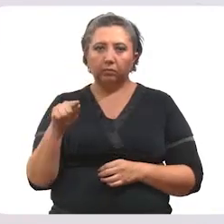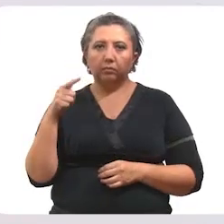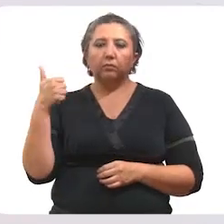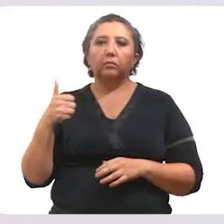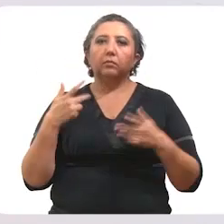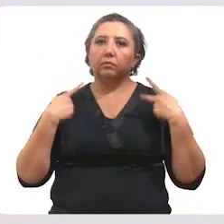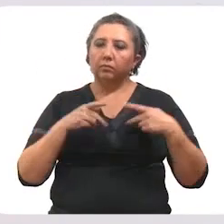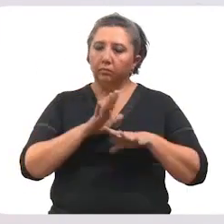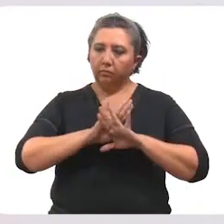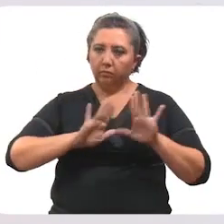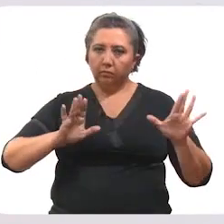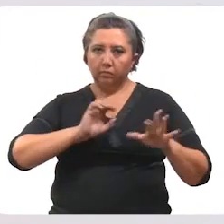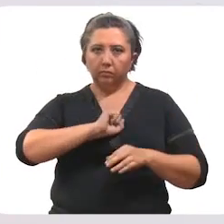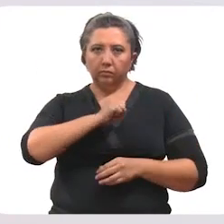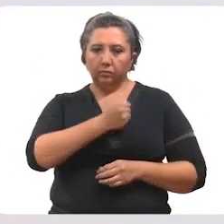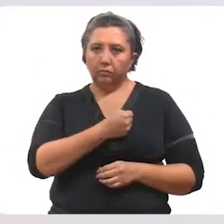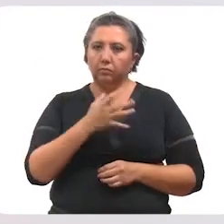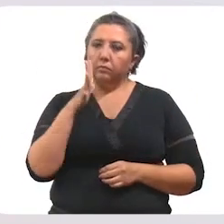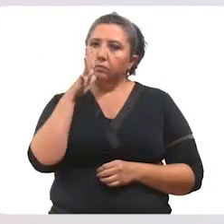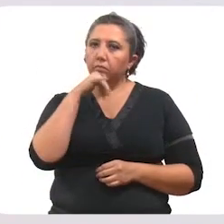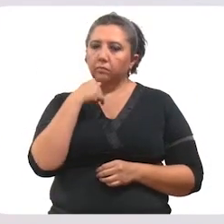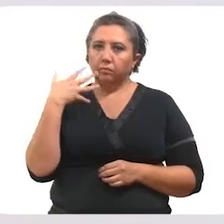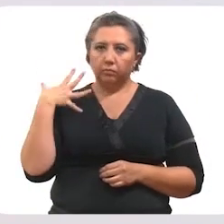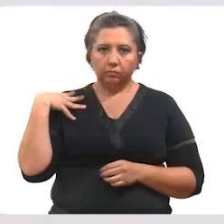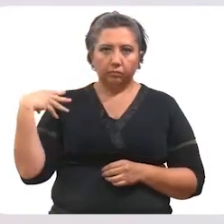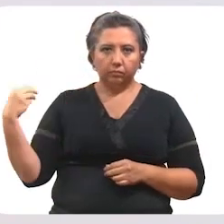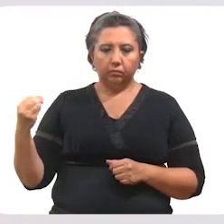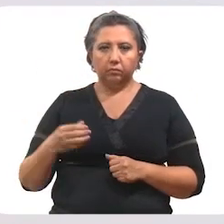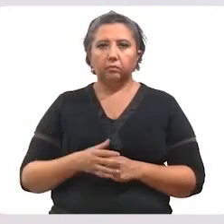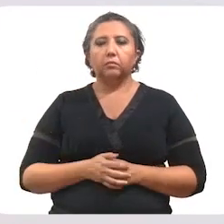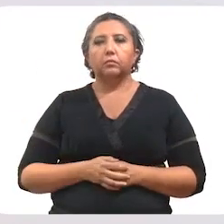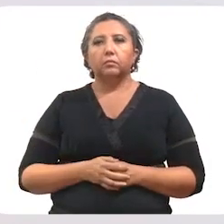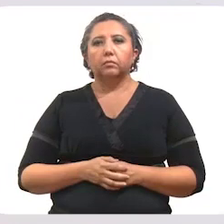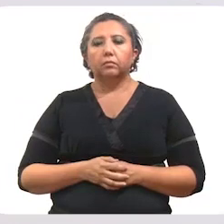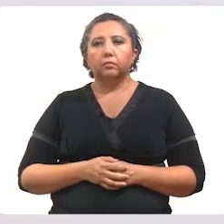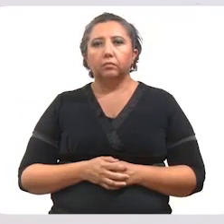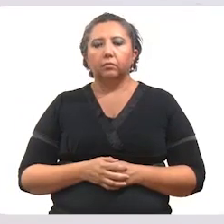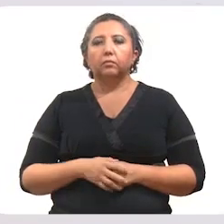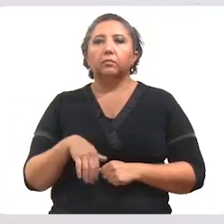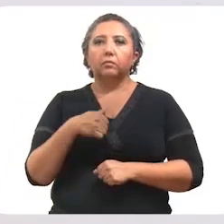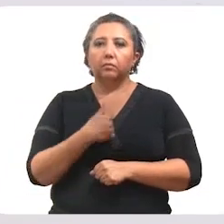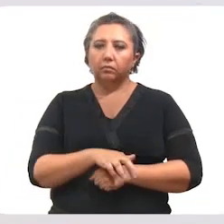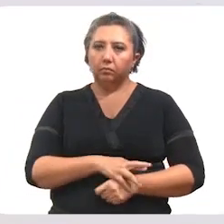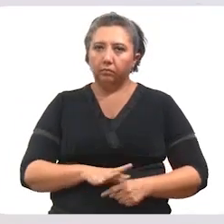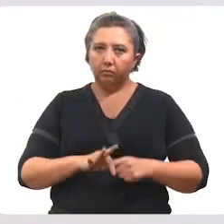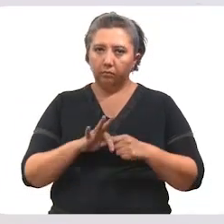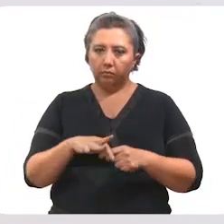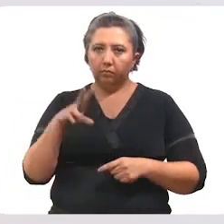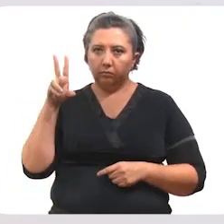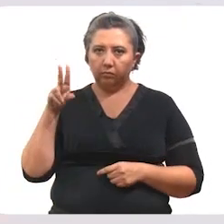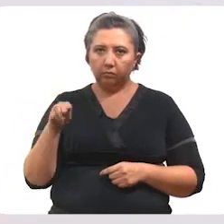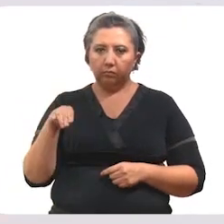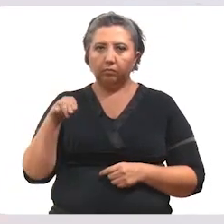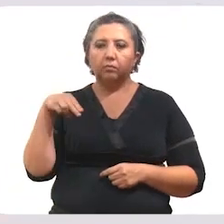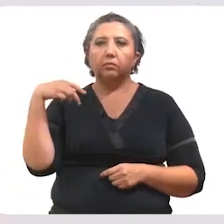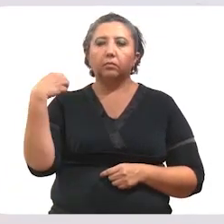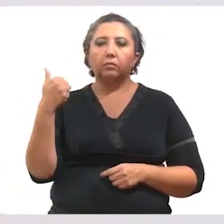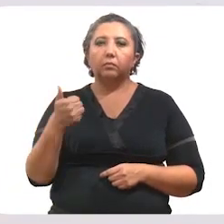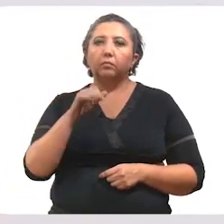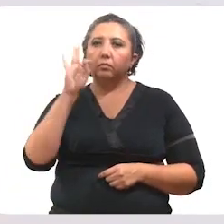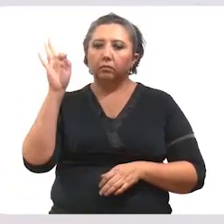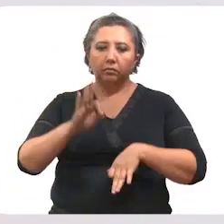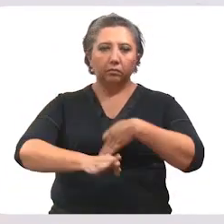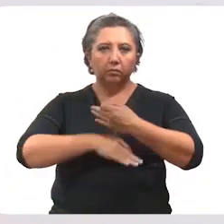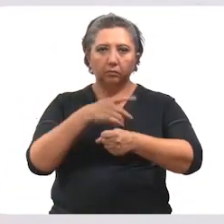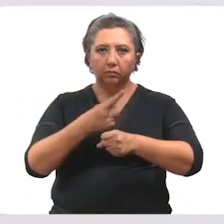72.376 pacientes ya se recuperaron, no presentan síntomas ni pueden contagiar. Esta cifra representa el 86% del